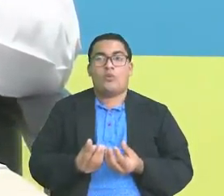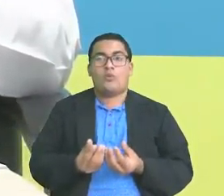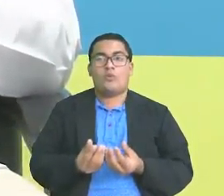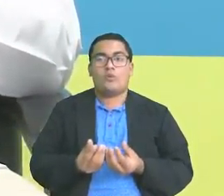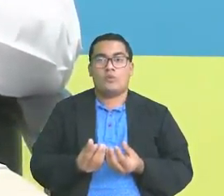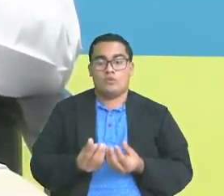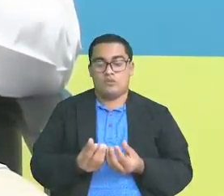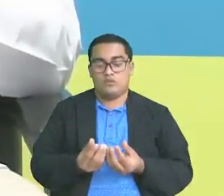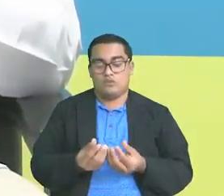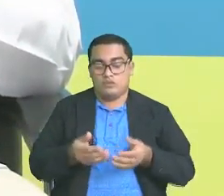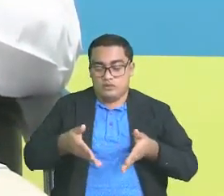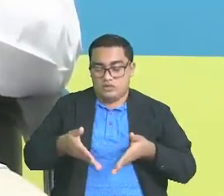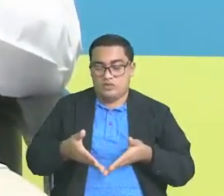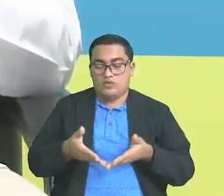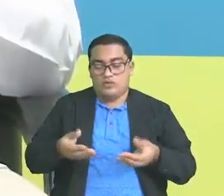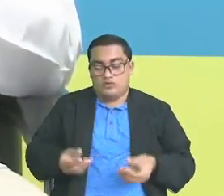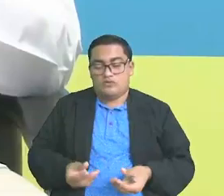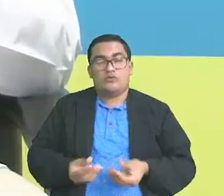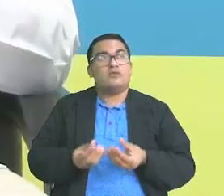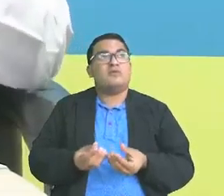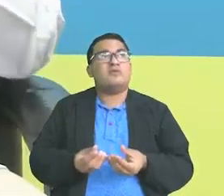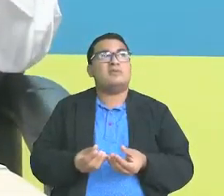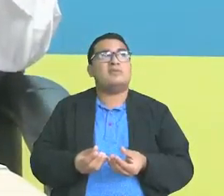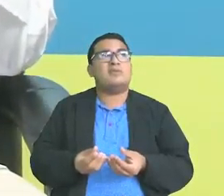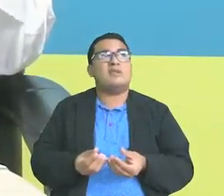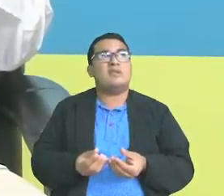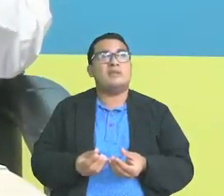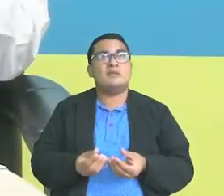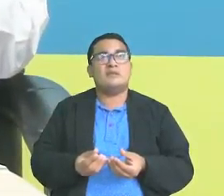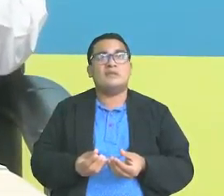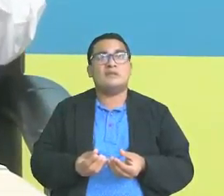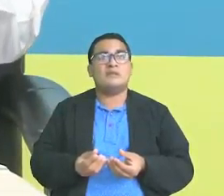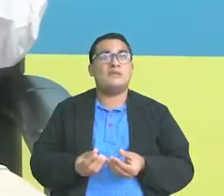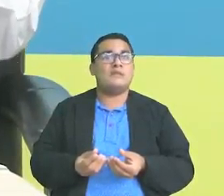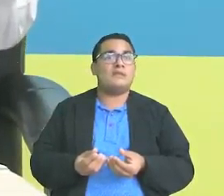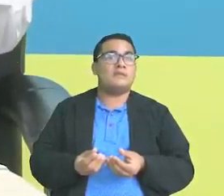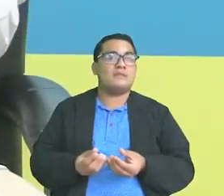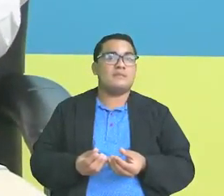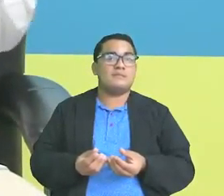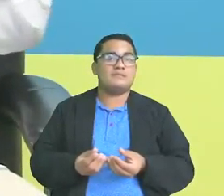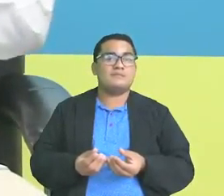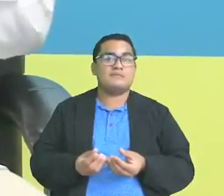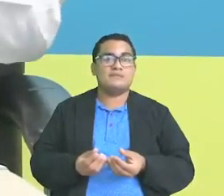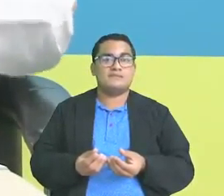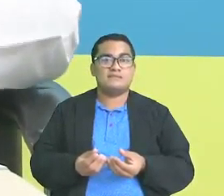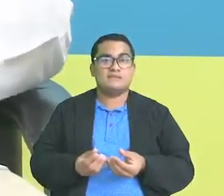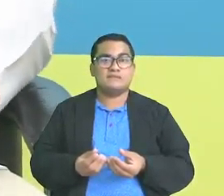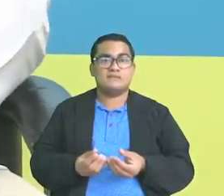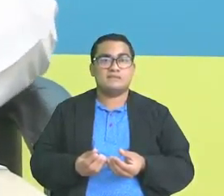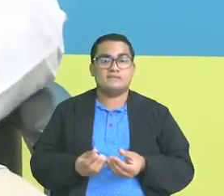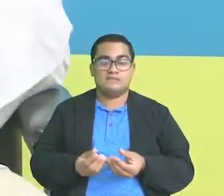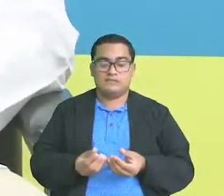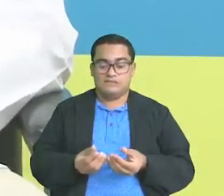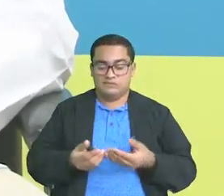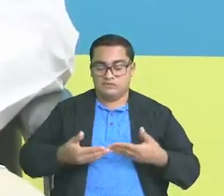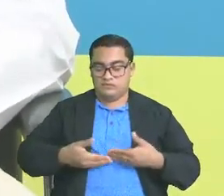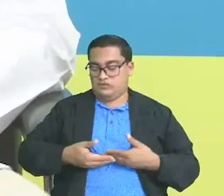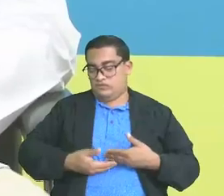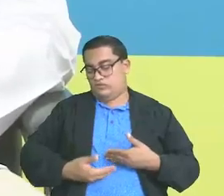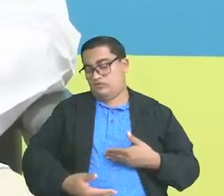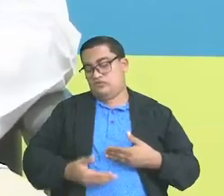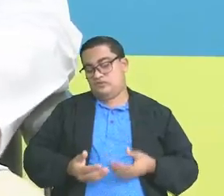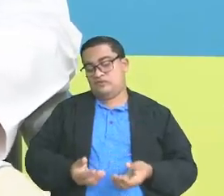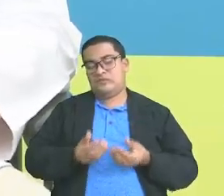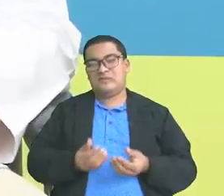la región inguinal, el canal inguinal. Esto es la parte que se, ya se divide el abdomen de la región